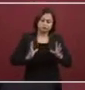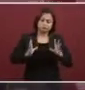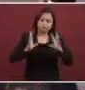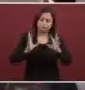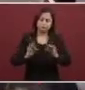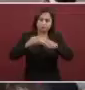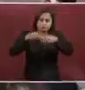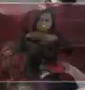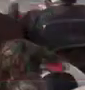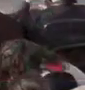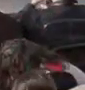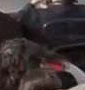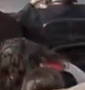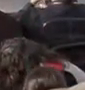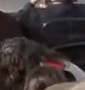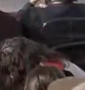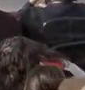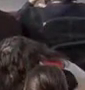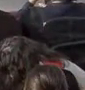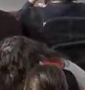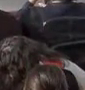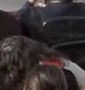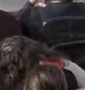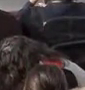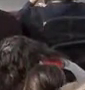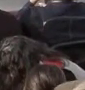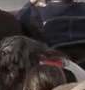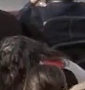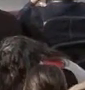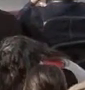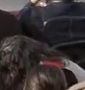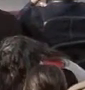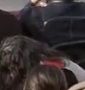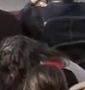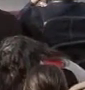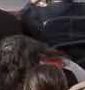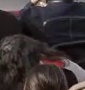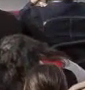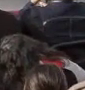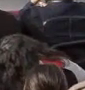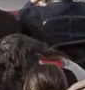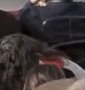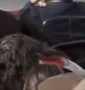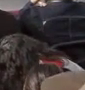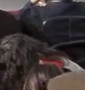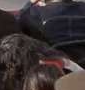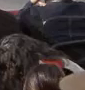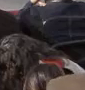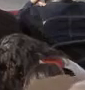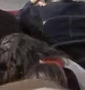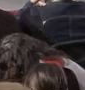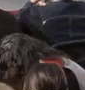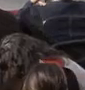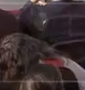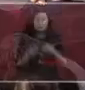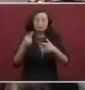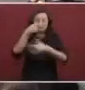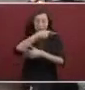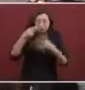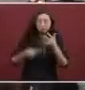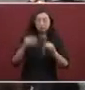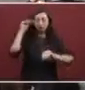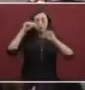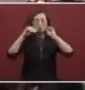lo cimentó también, que no pudo la revolución